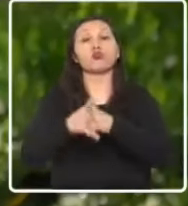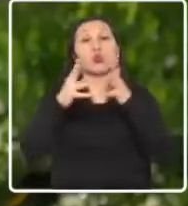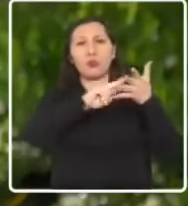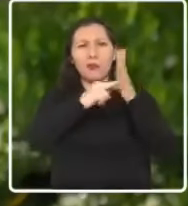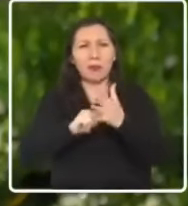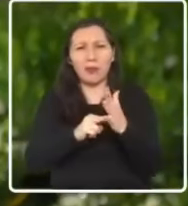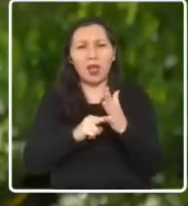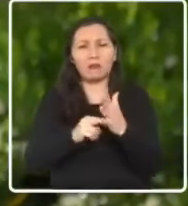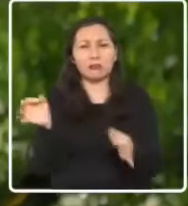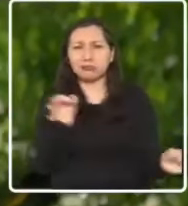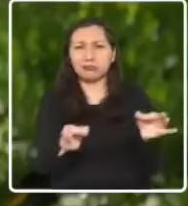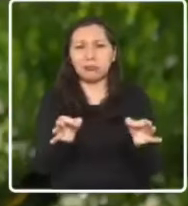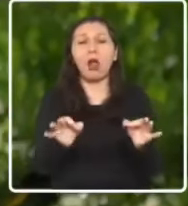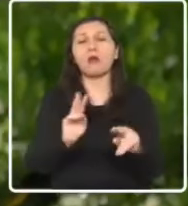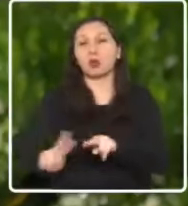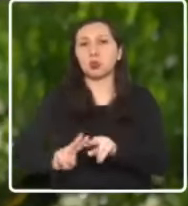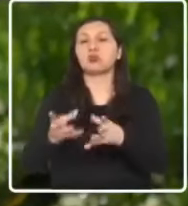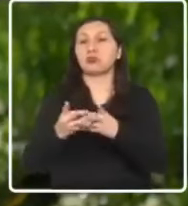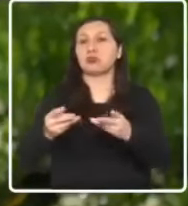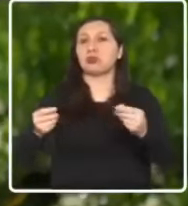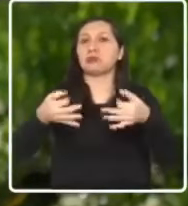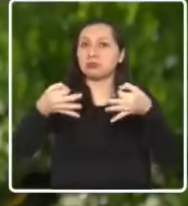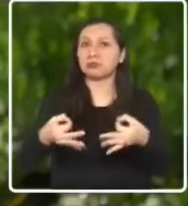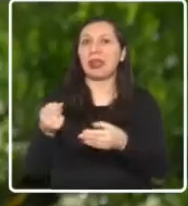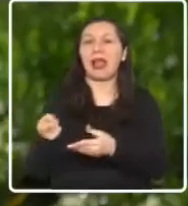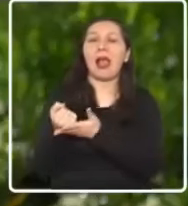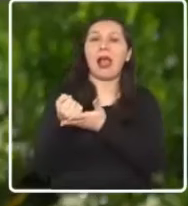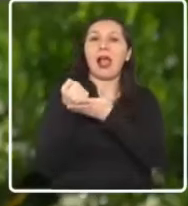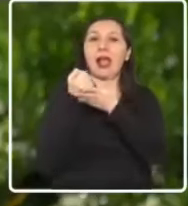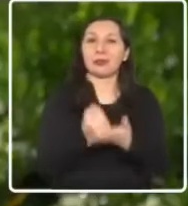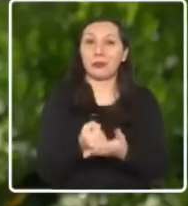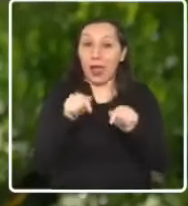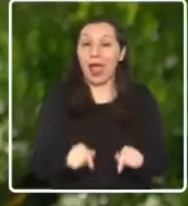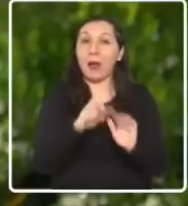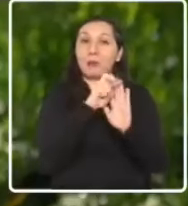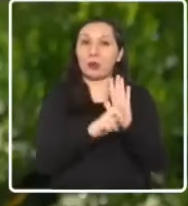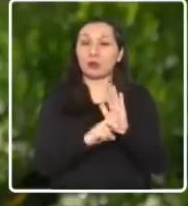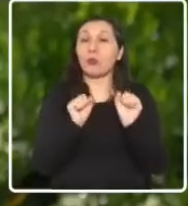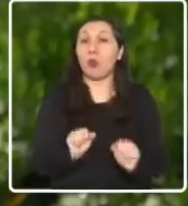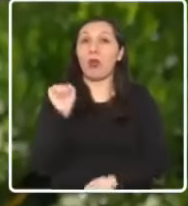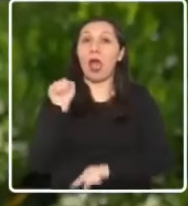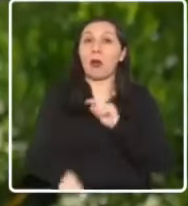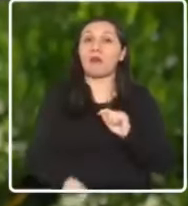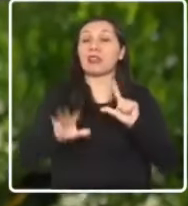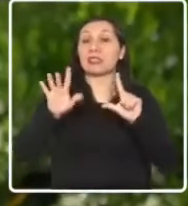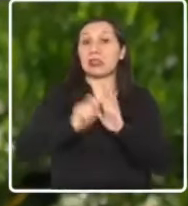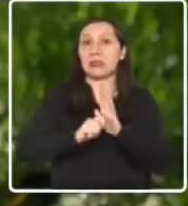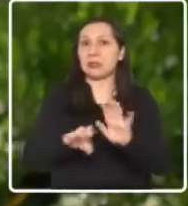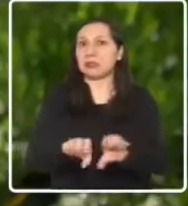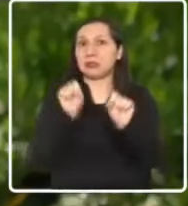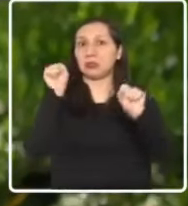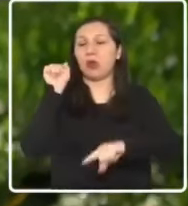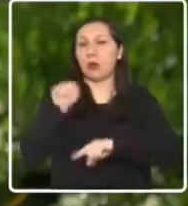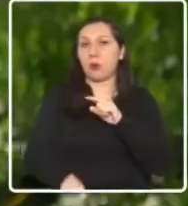los problemas que se habían planteado en la discusión y eso también contribuyó a que en definitiva este proyecto se pudiera aprobar en un plazo de 7 meses,